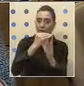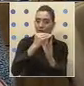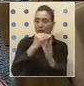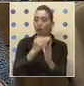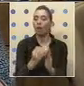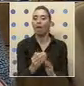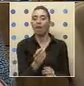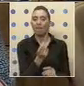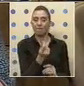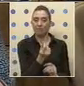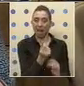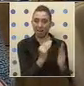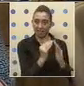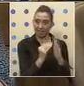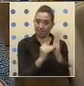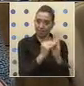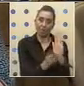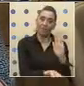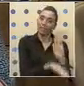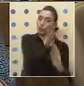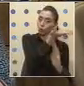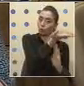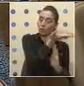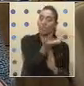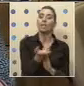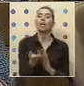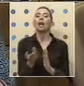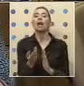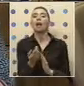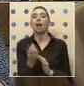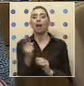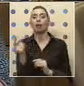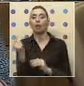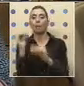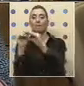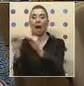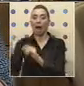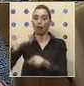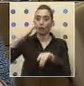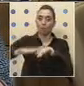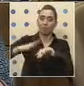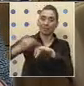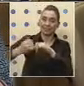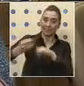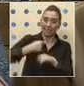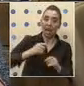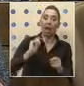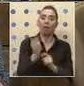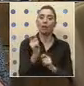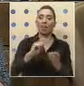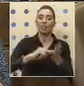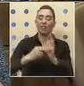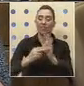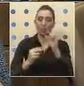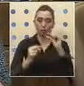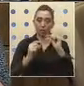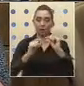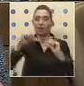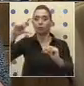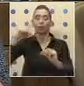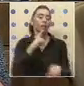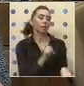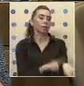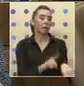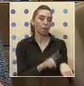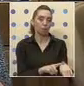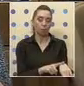el valor de las viviendas, el valor de los dividendos que se podrá pactar también aumentará, con lo que exigirá